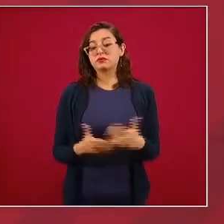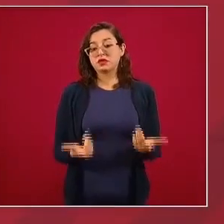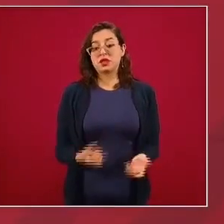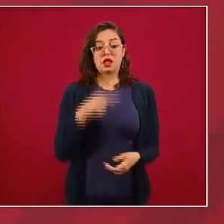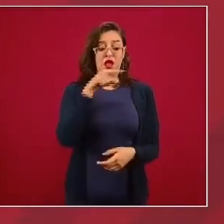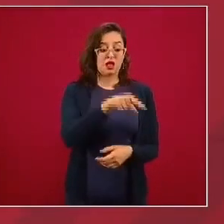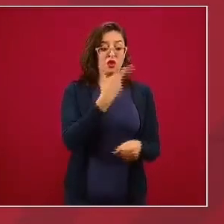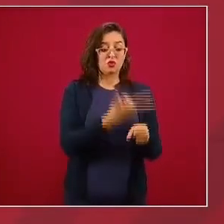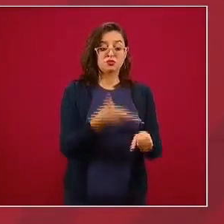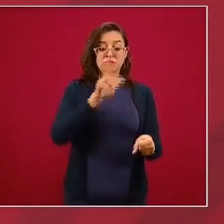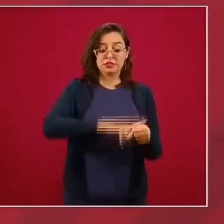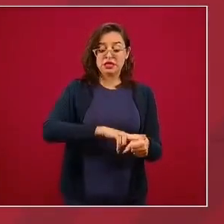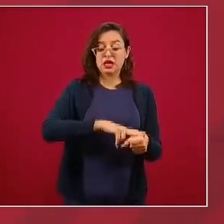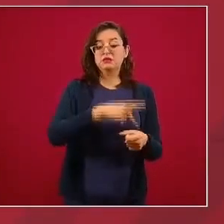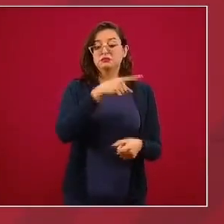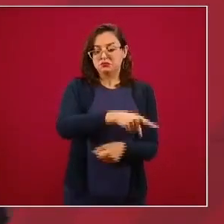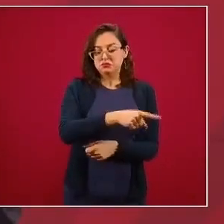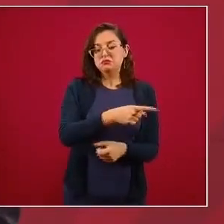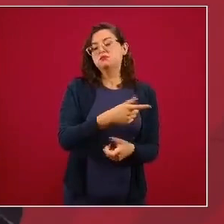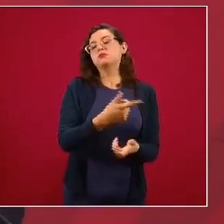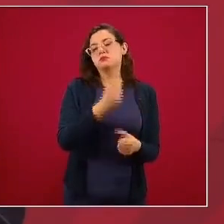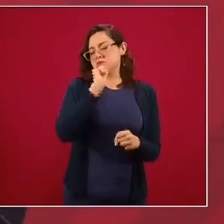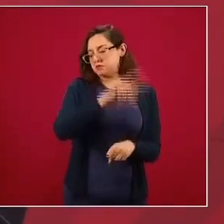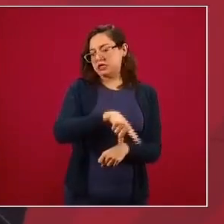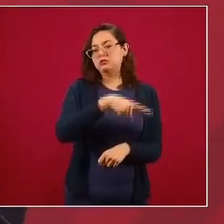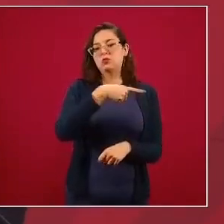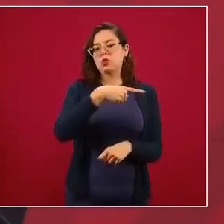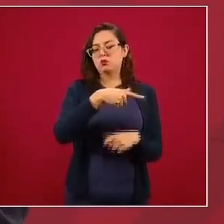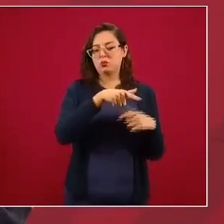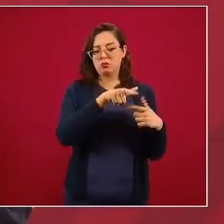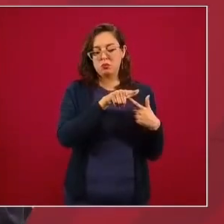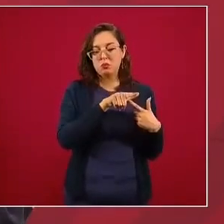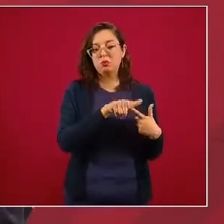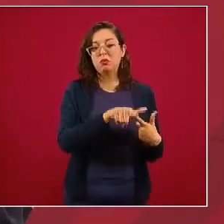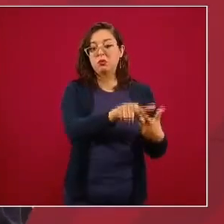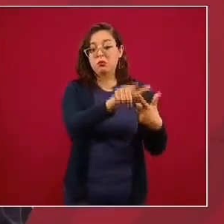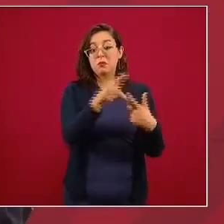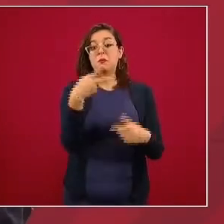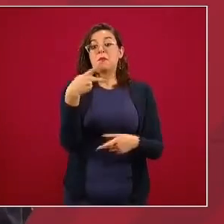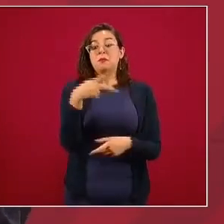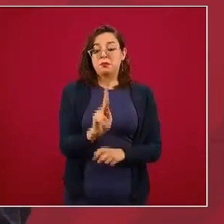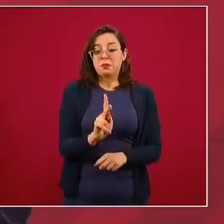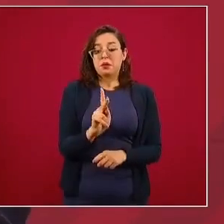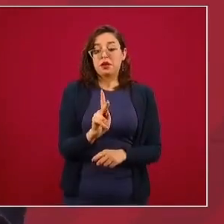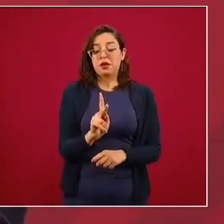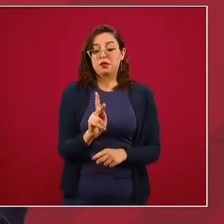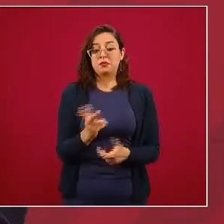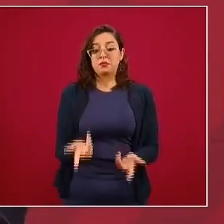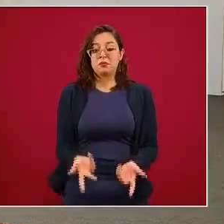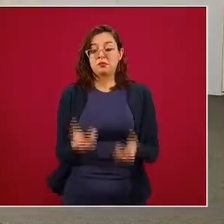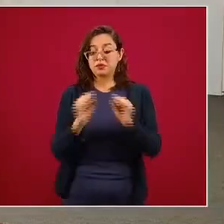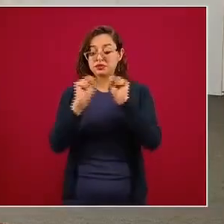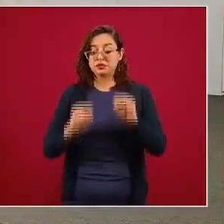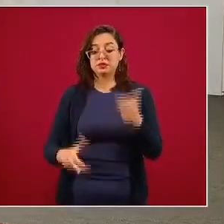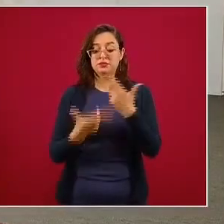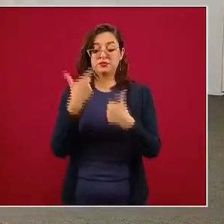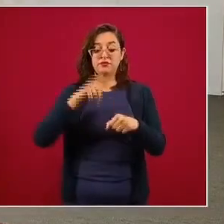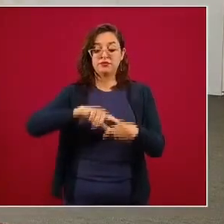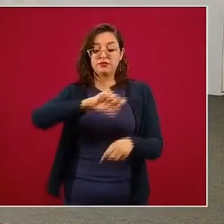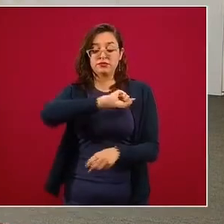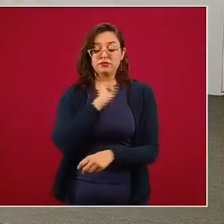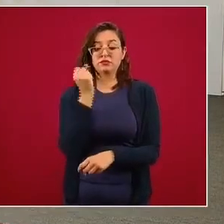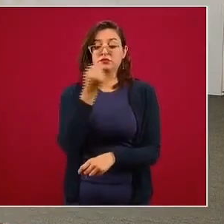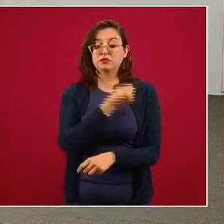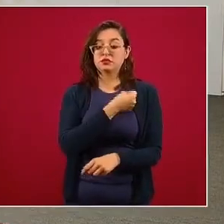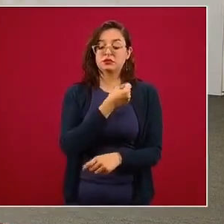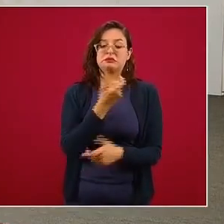dando tratamiento, tiene la posibilidad de dar seguimiento. Pero no olvidemos que nuestro Sistema Nacional de Salud era un